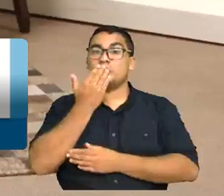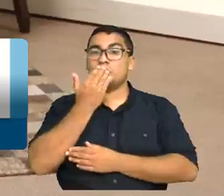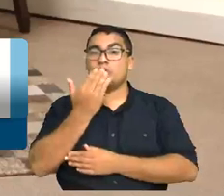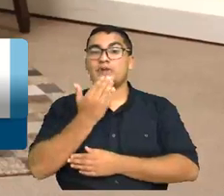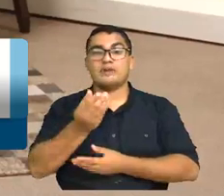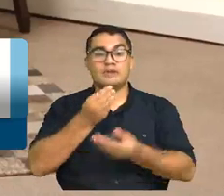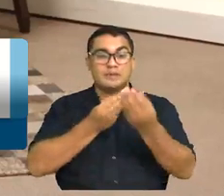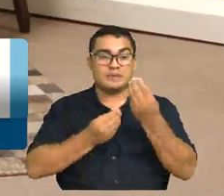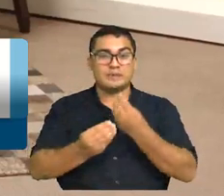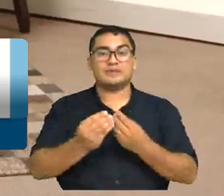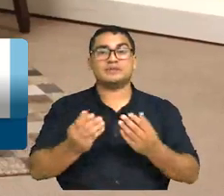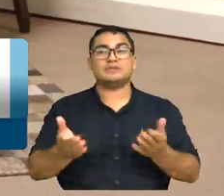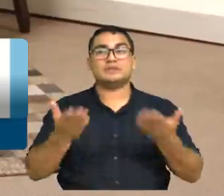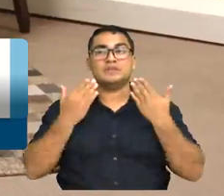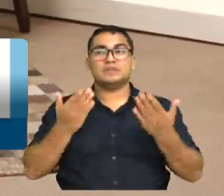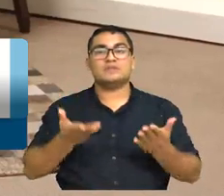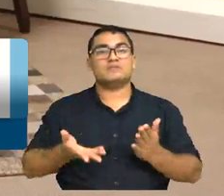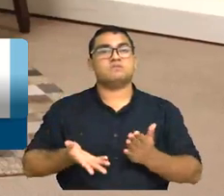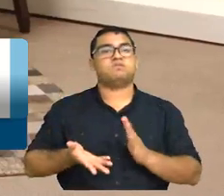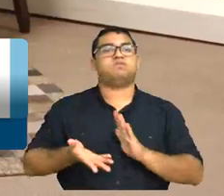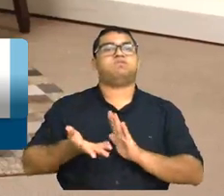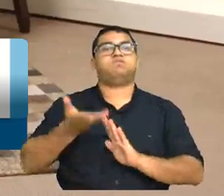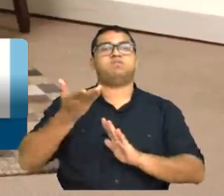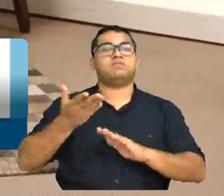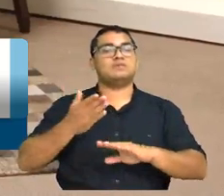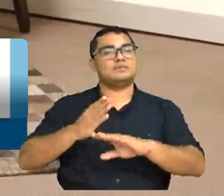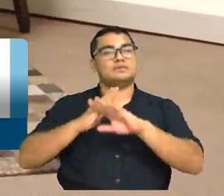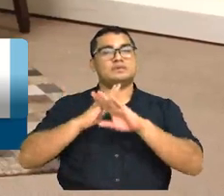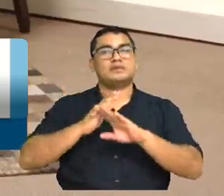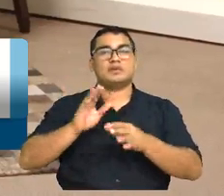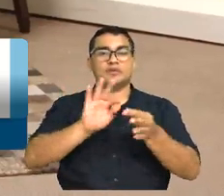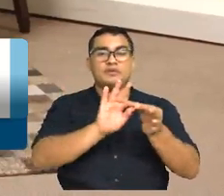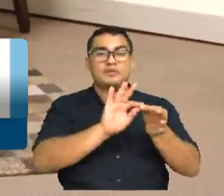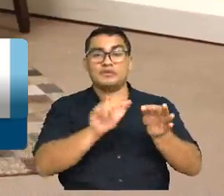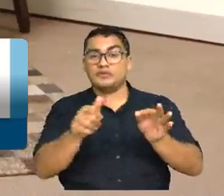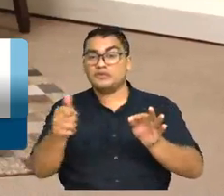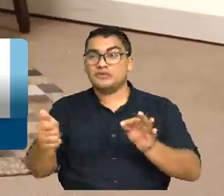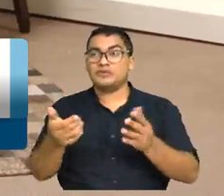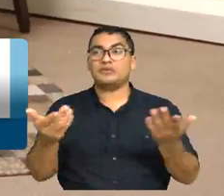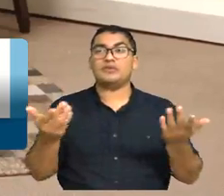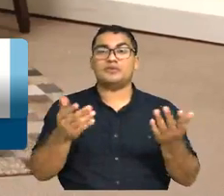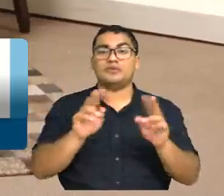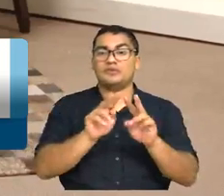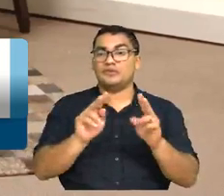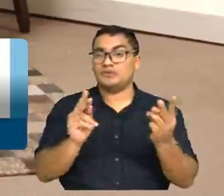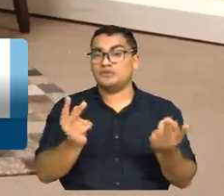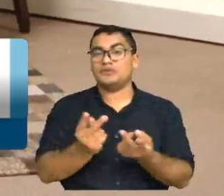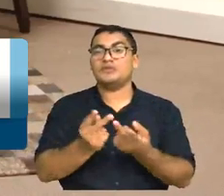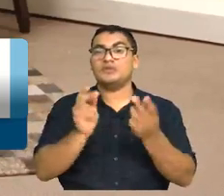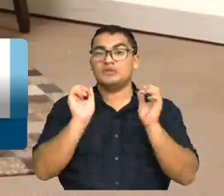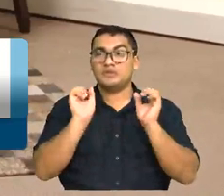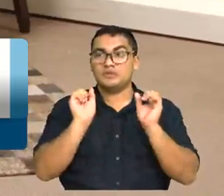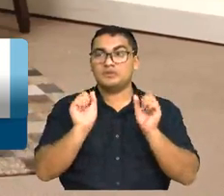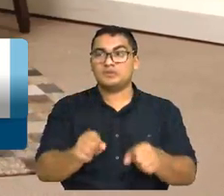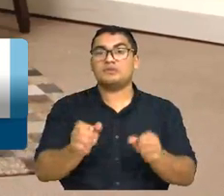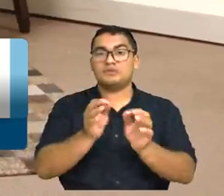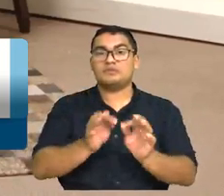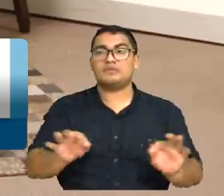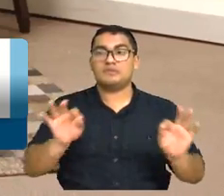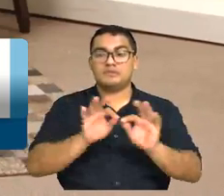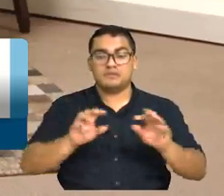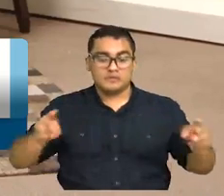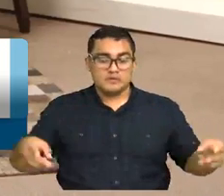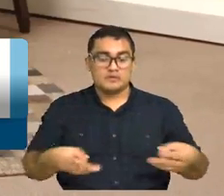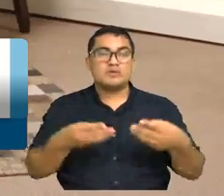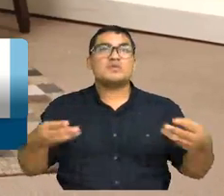para reducir el golpe de calor. Hablando de la fruta, de los alimentos. Es recomendable comer fruta y principalmente ensaladas, cosas